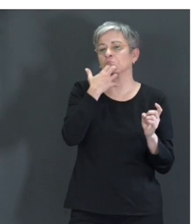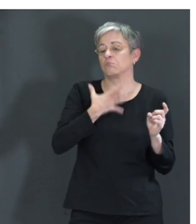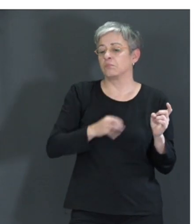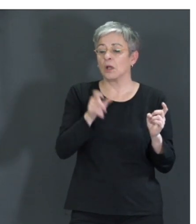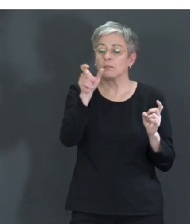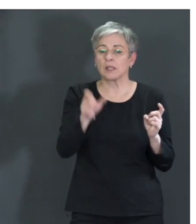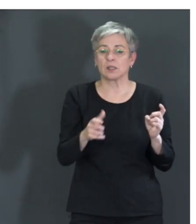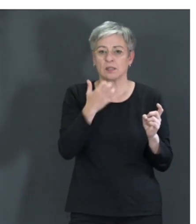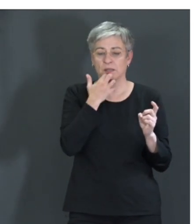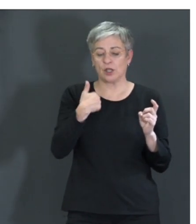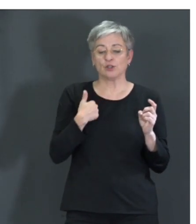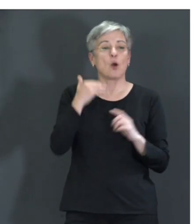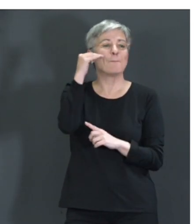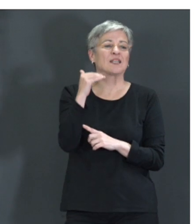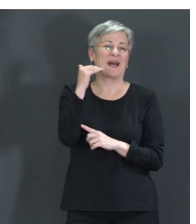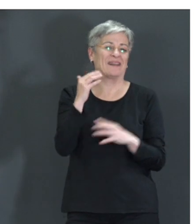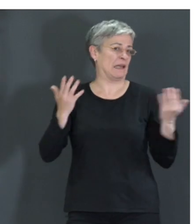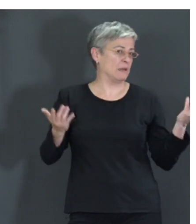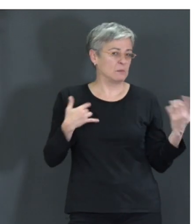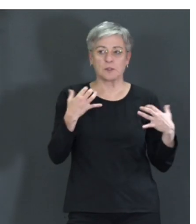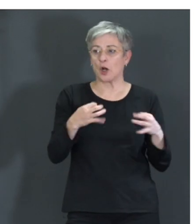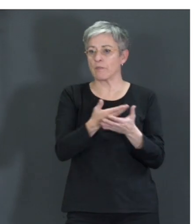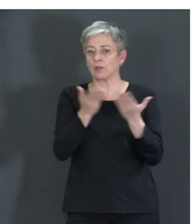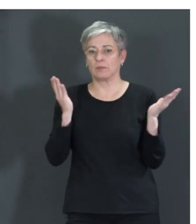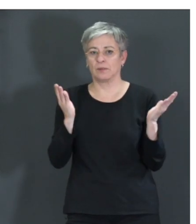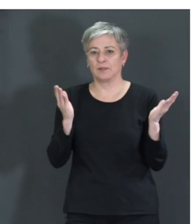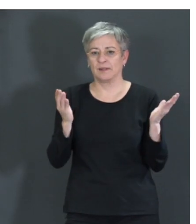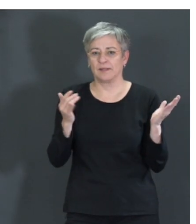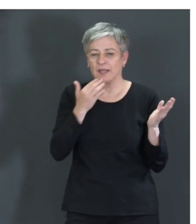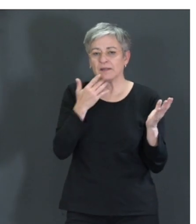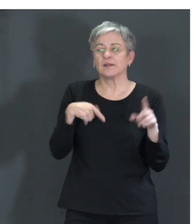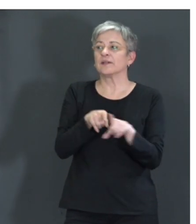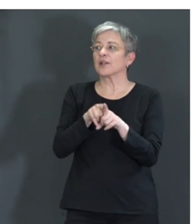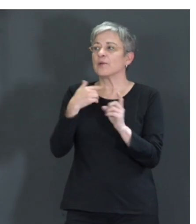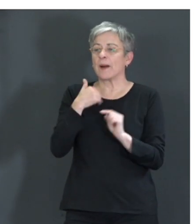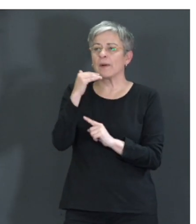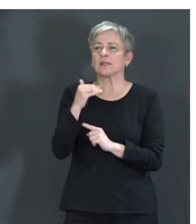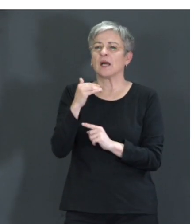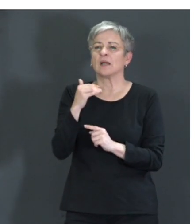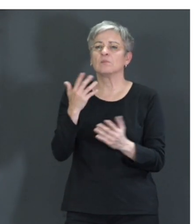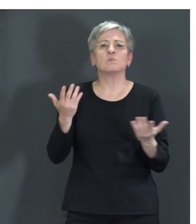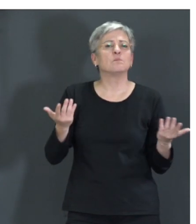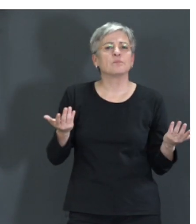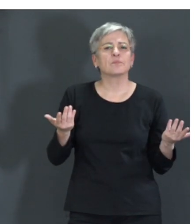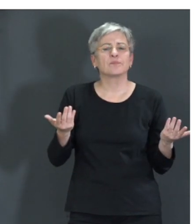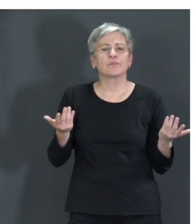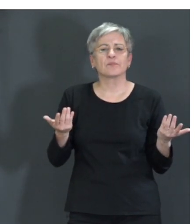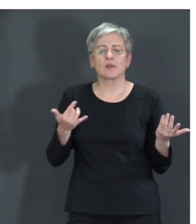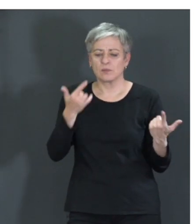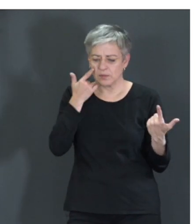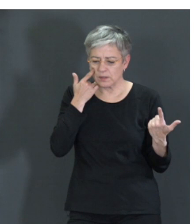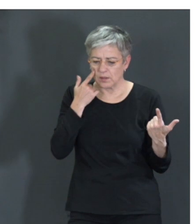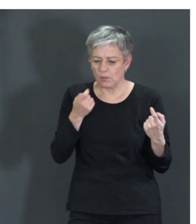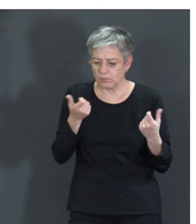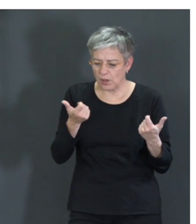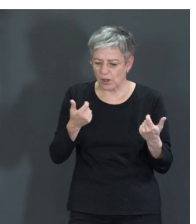bueno, pues yo, por ejemplo, soy más bajita de lo normal, ¿no? Pues que estemos fuera de los percentiles, ¿no? Y que entonces pues haya que hacer un